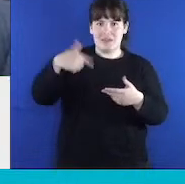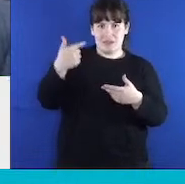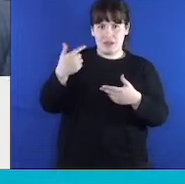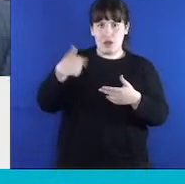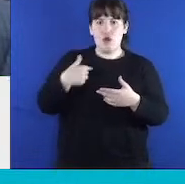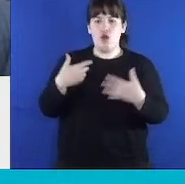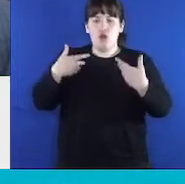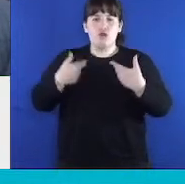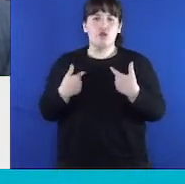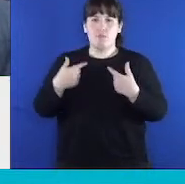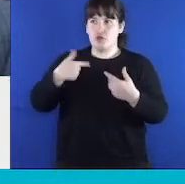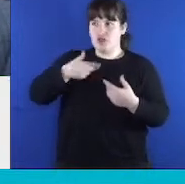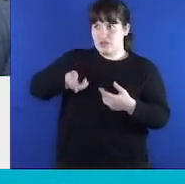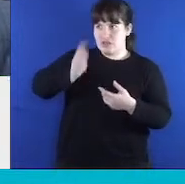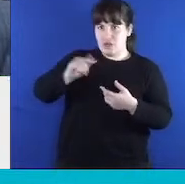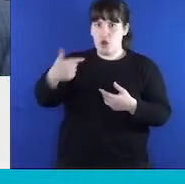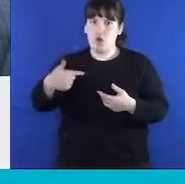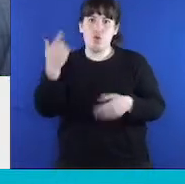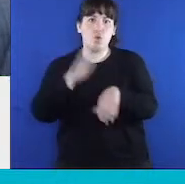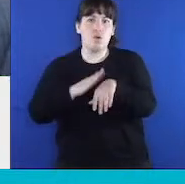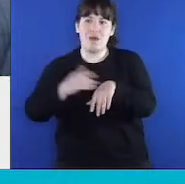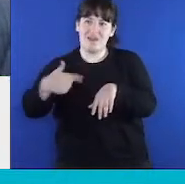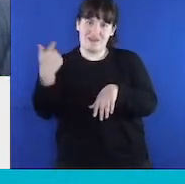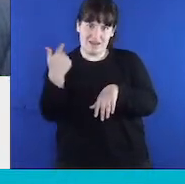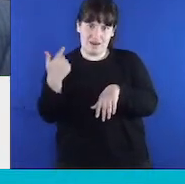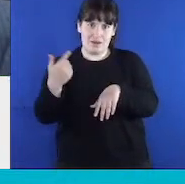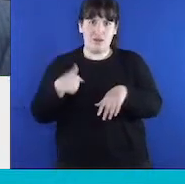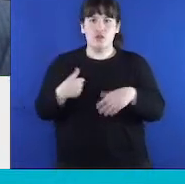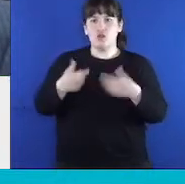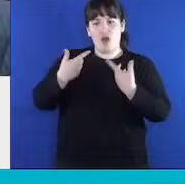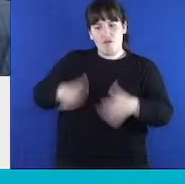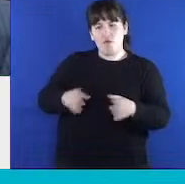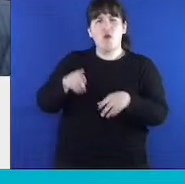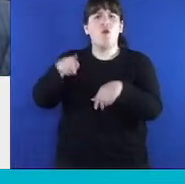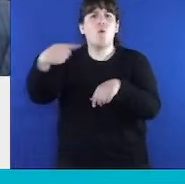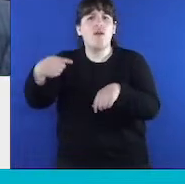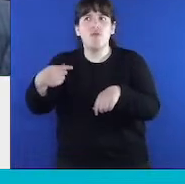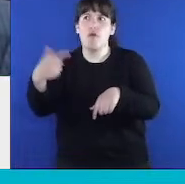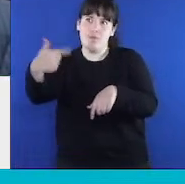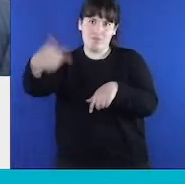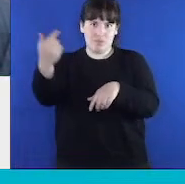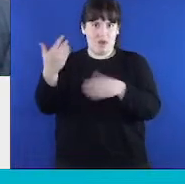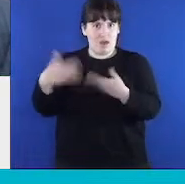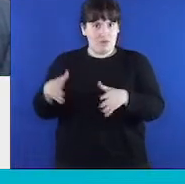morir de antojo quien me convide a cantar. Para conocer a un cojo, lo mejor es verlo andar.